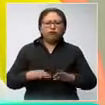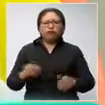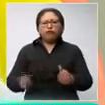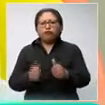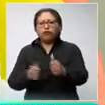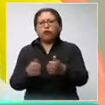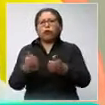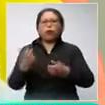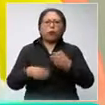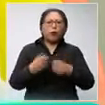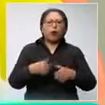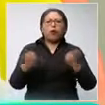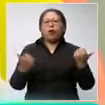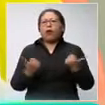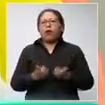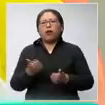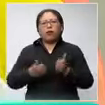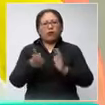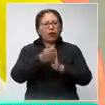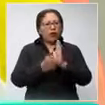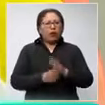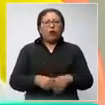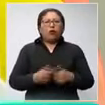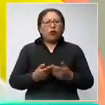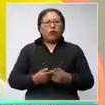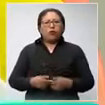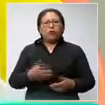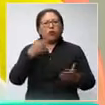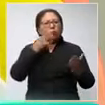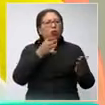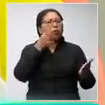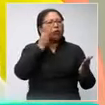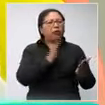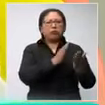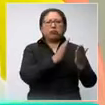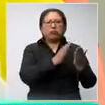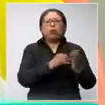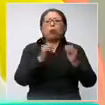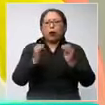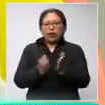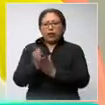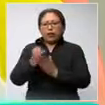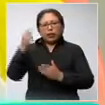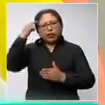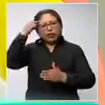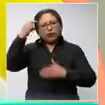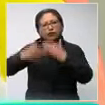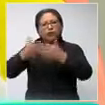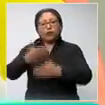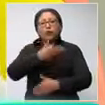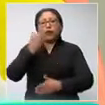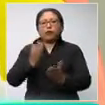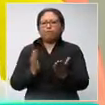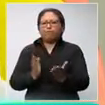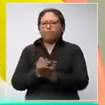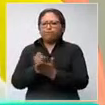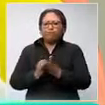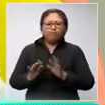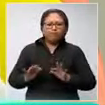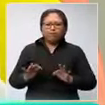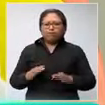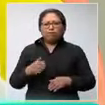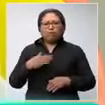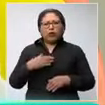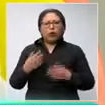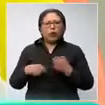sus casos, presentar nuevos procesos o simplemente recibir orientación jurídica. Un gran volumen de lo que llega a la justicia